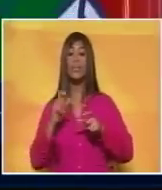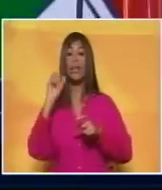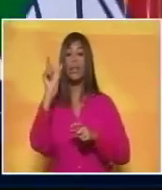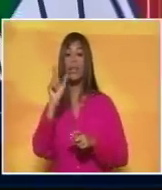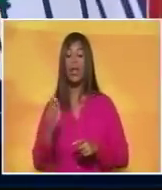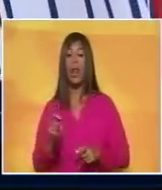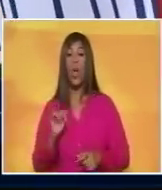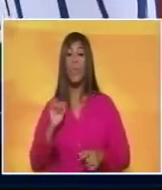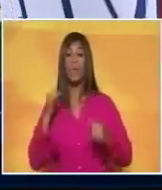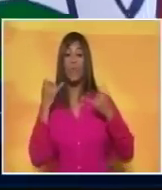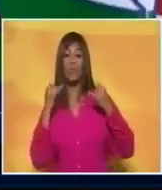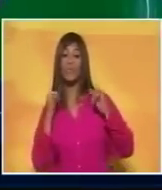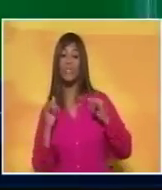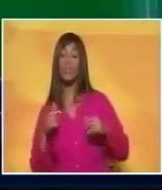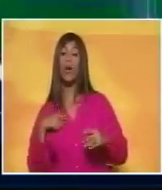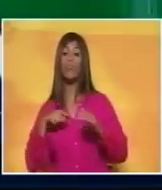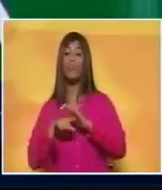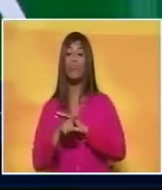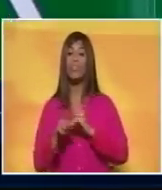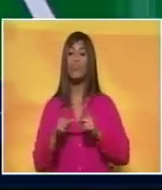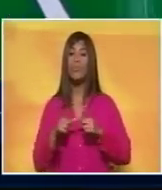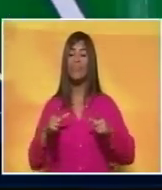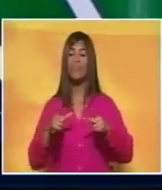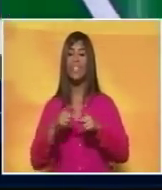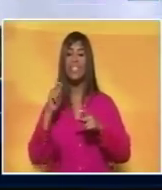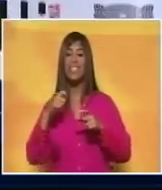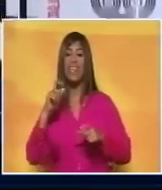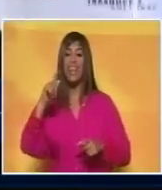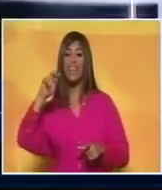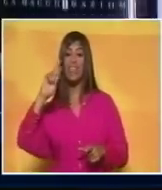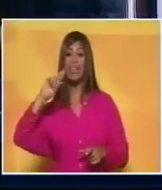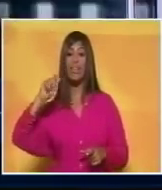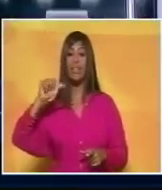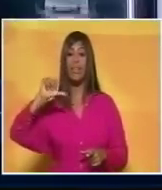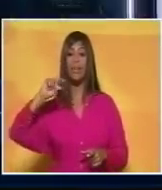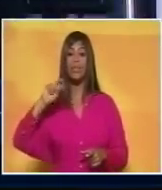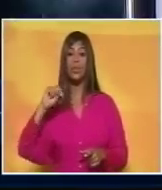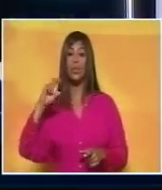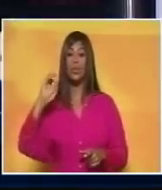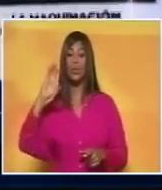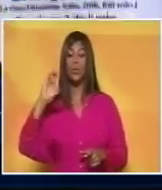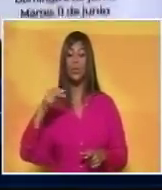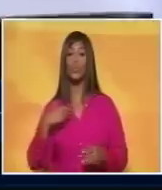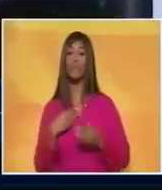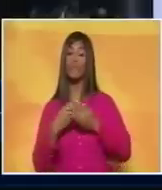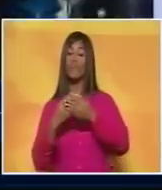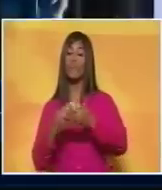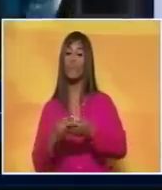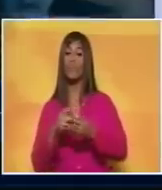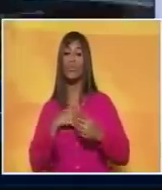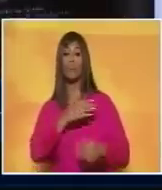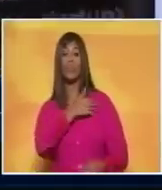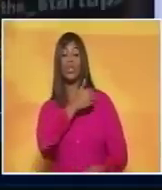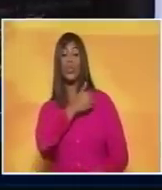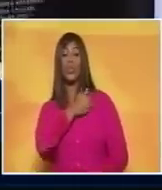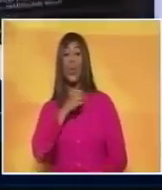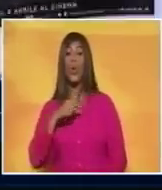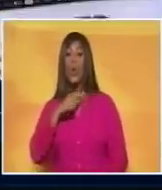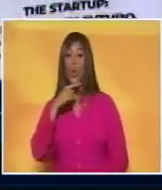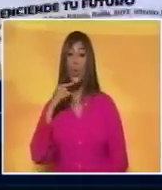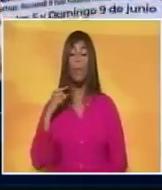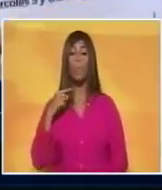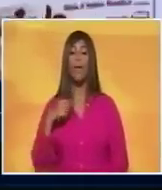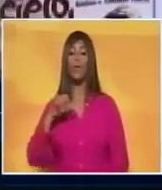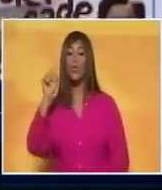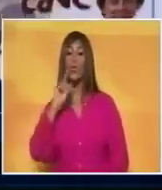tendrá lugar en la Sala Plus del Cine Trasnocho. Durante su desarrollo rendirán homenaje al director romano Sergio Leone,